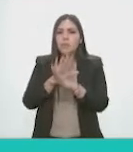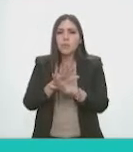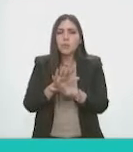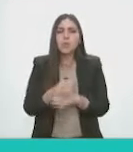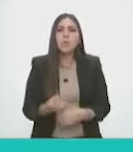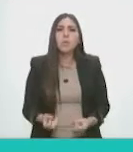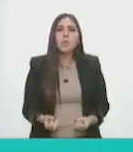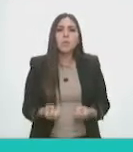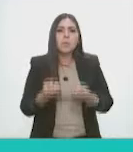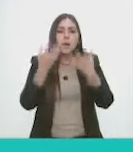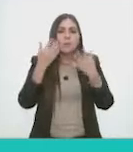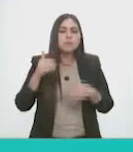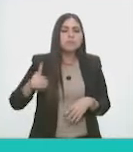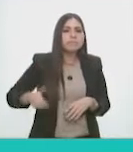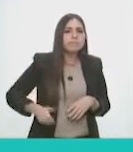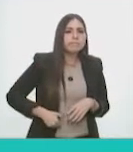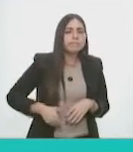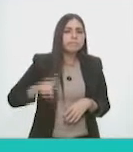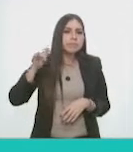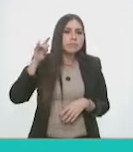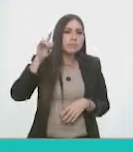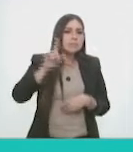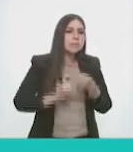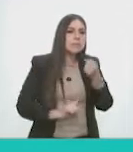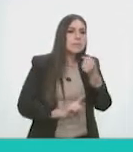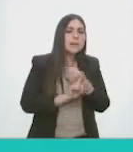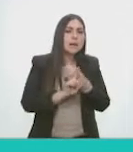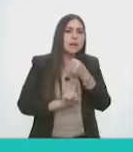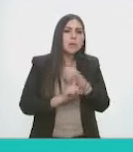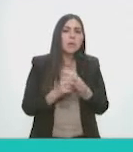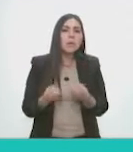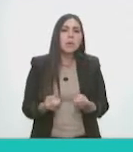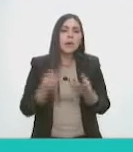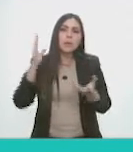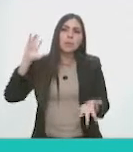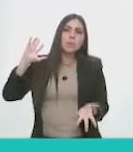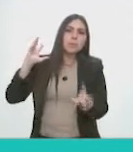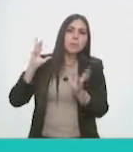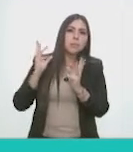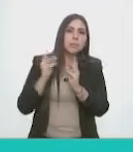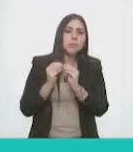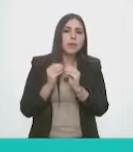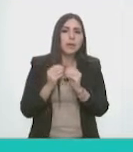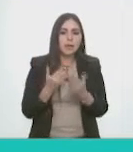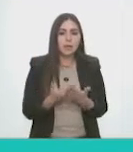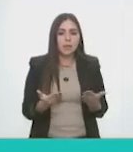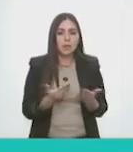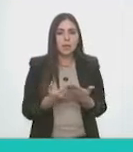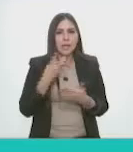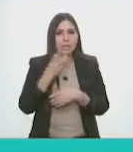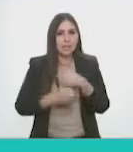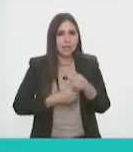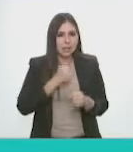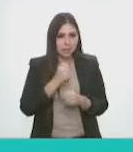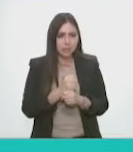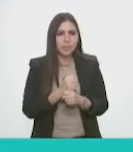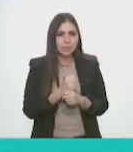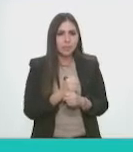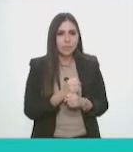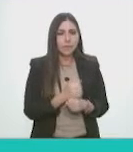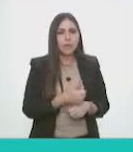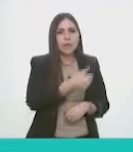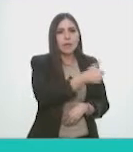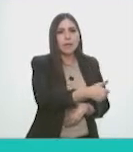aéreos se han reportado de acuerdo a su estadística en el año que transcurre en cada uno de los 59